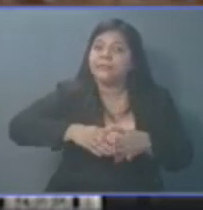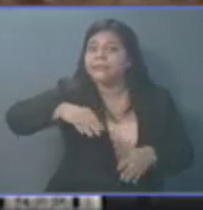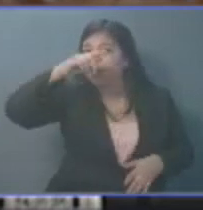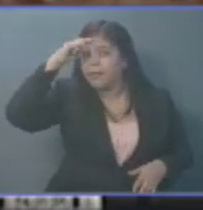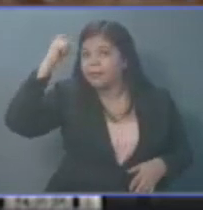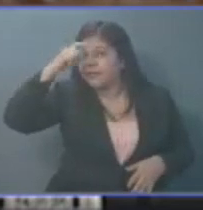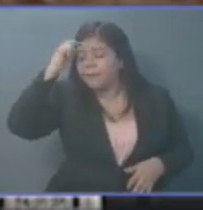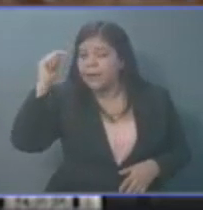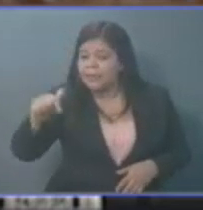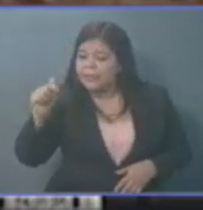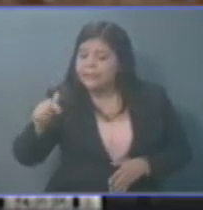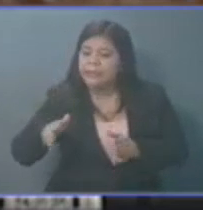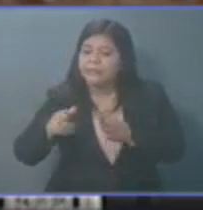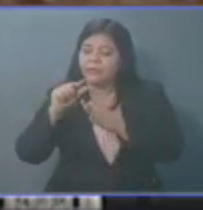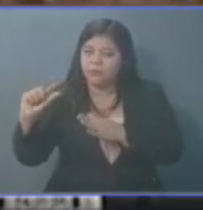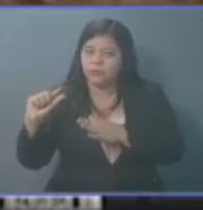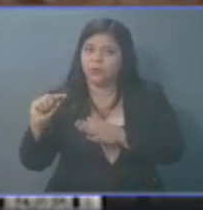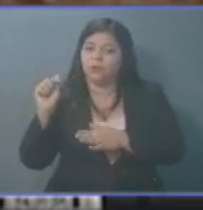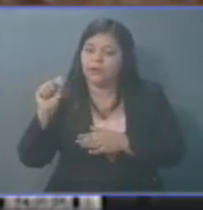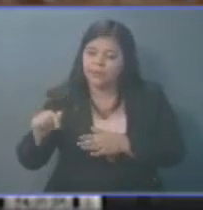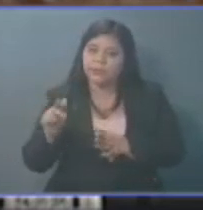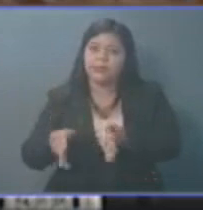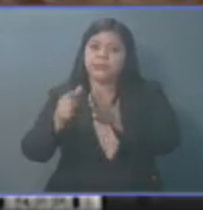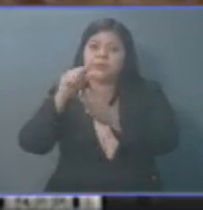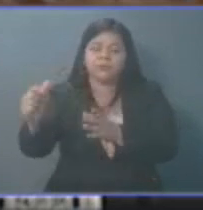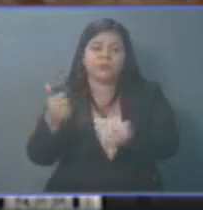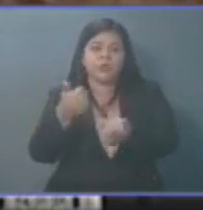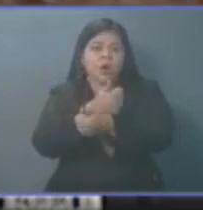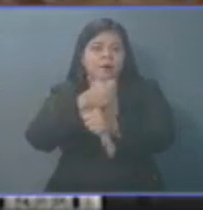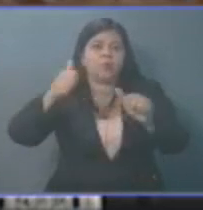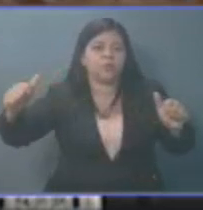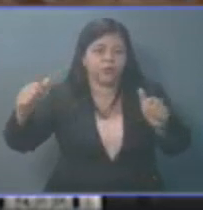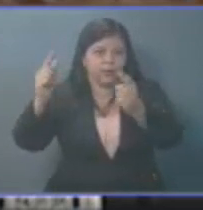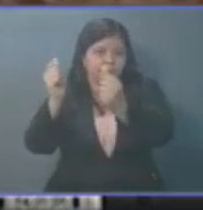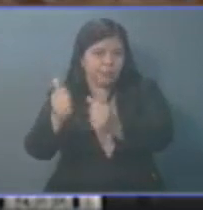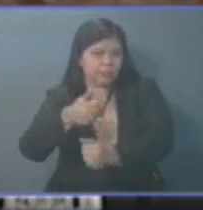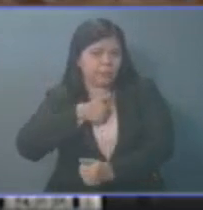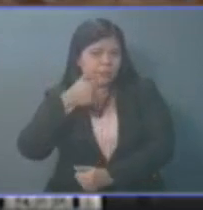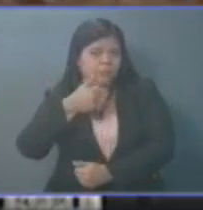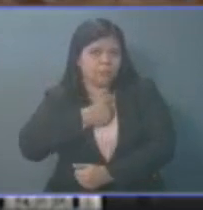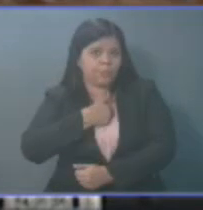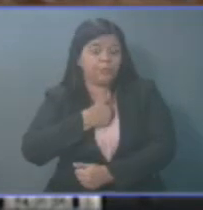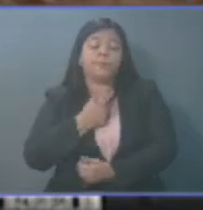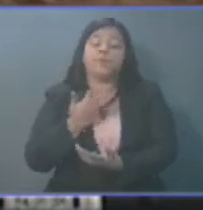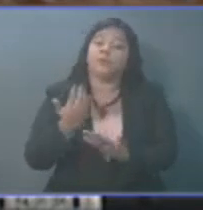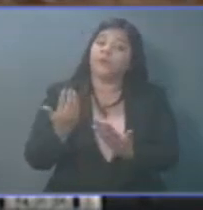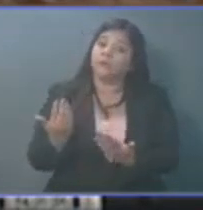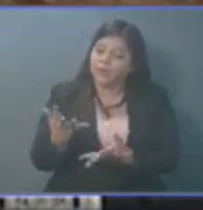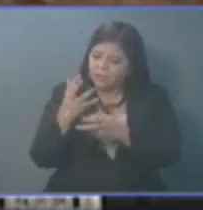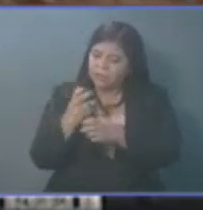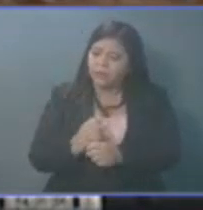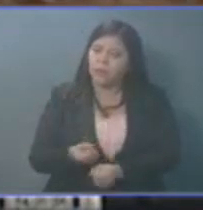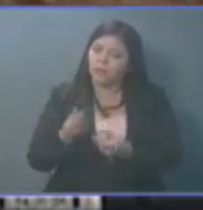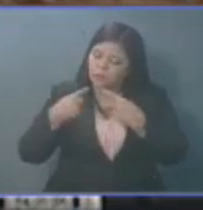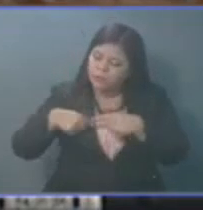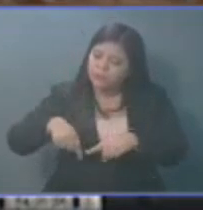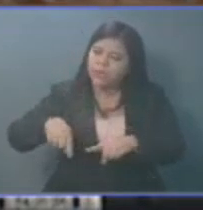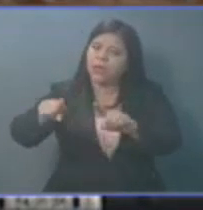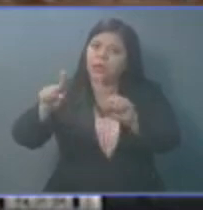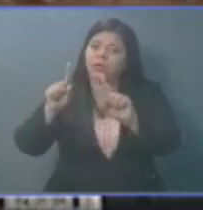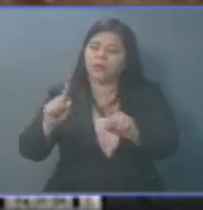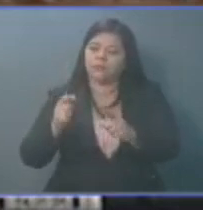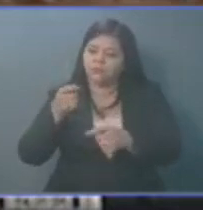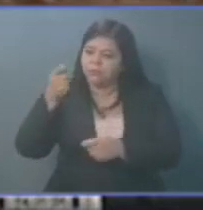del mismo como una entidad autónoma, garantizando con ello la continuidad en